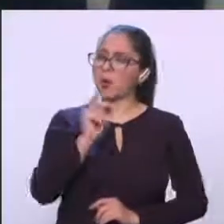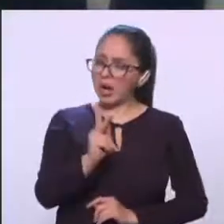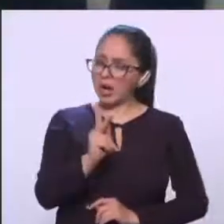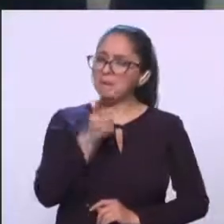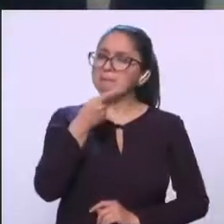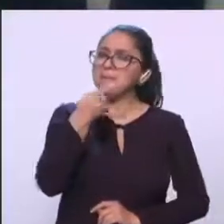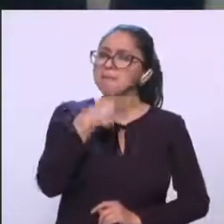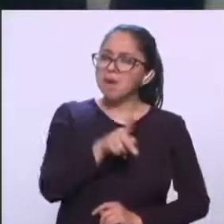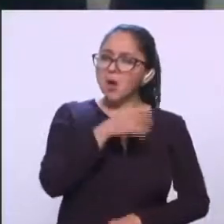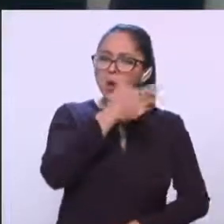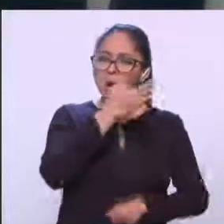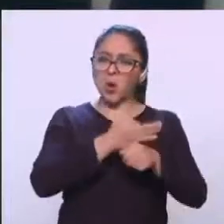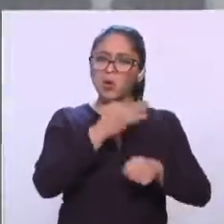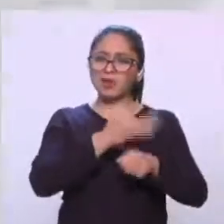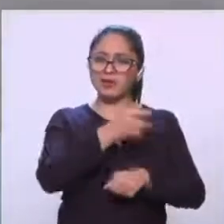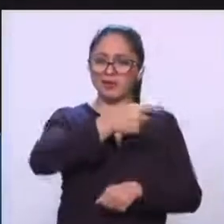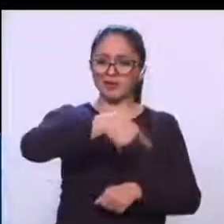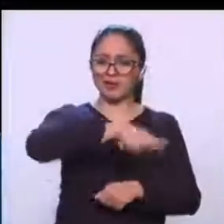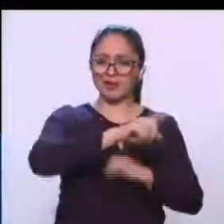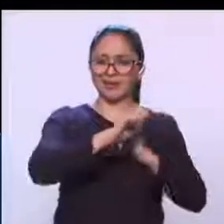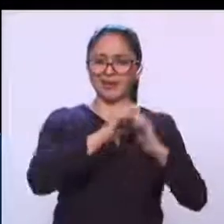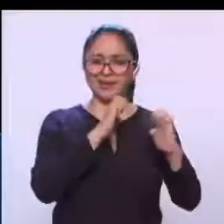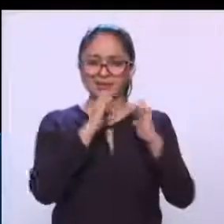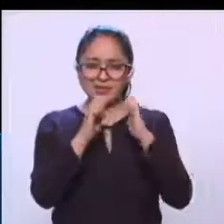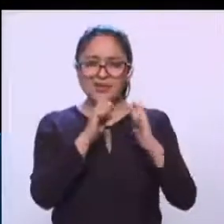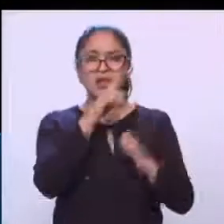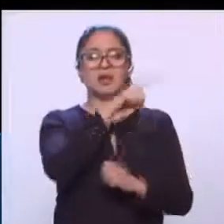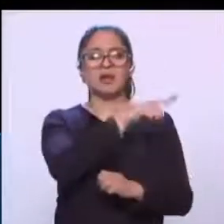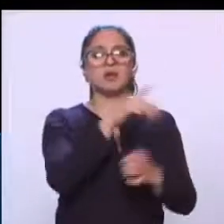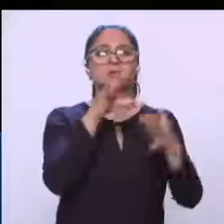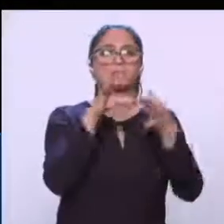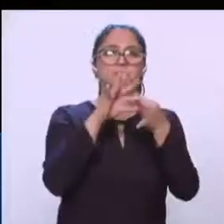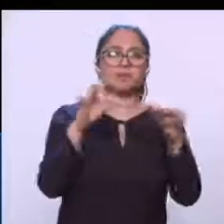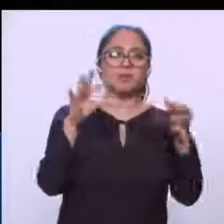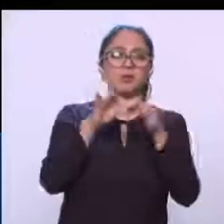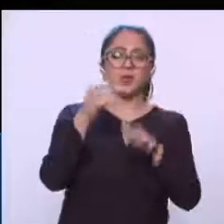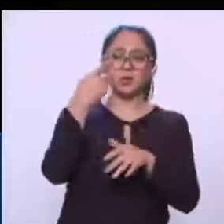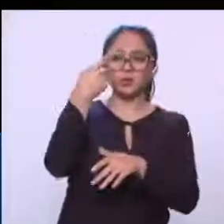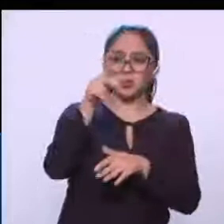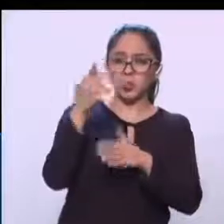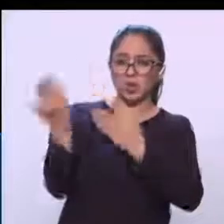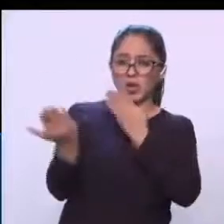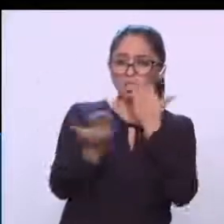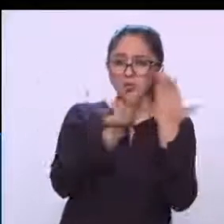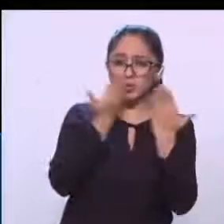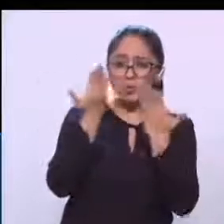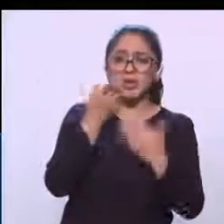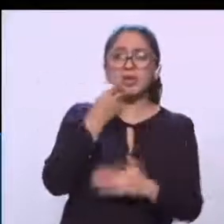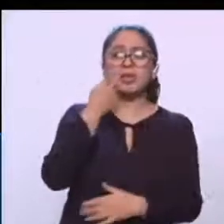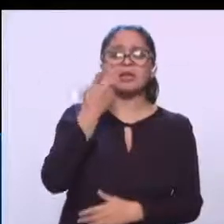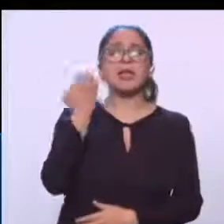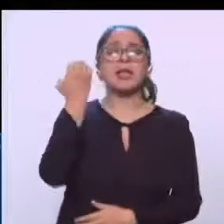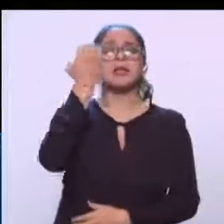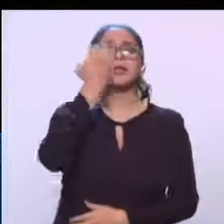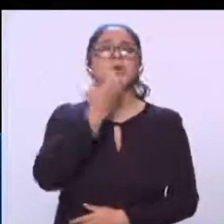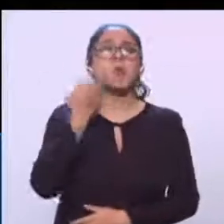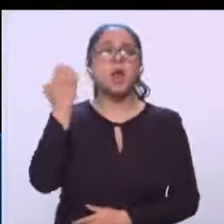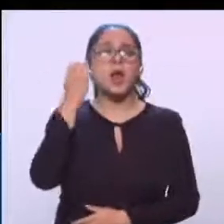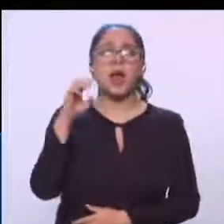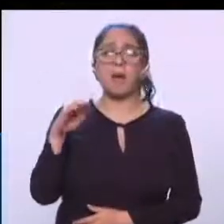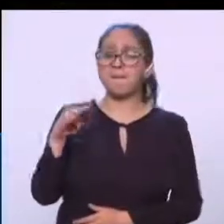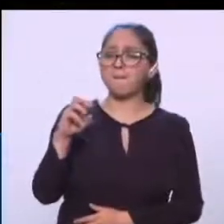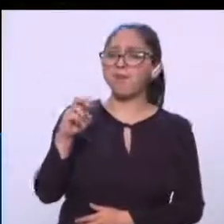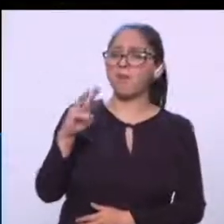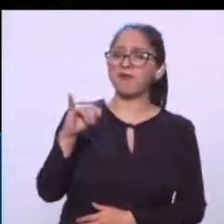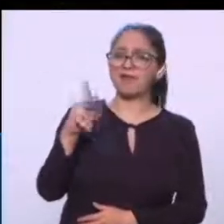la atención en la entrevista, que es cuando ella habla de su formación, habla de la existencia de escuelas de movilidad que tienen relación,